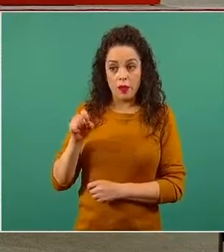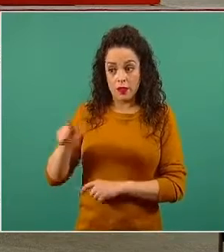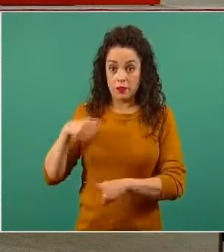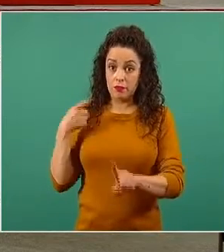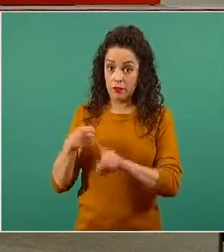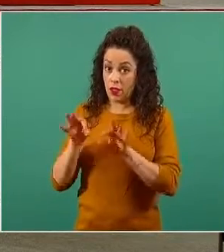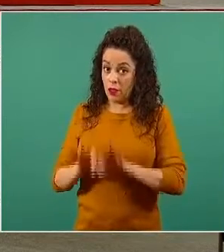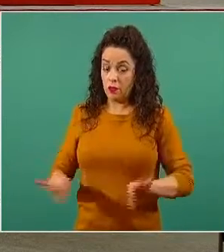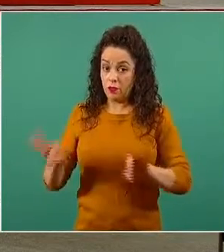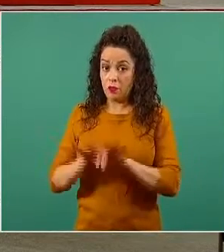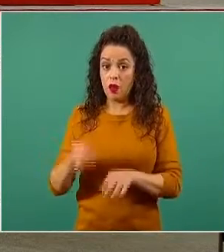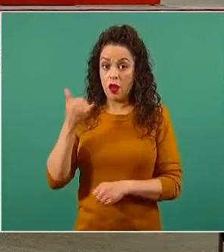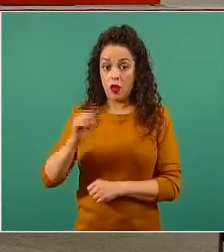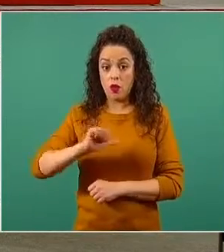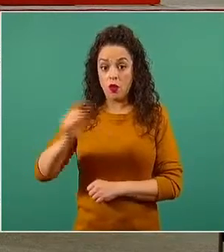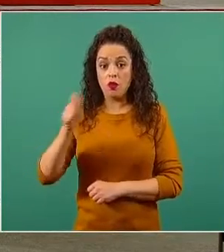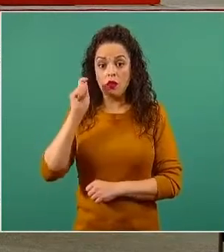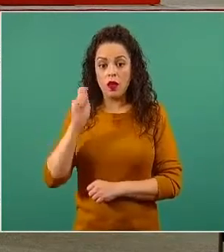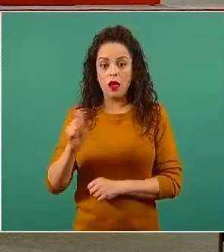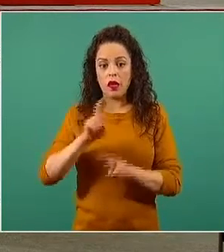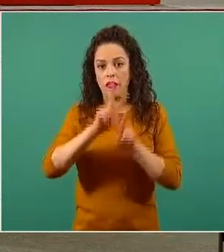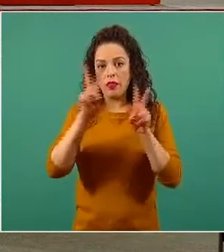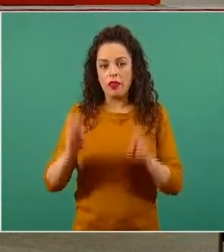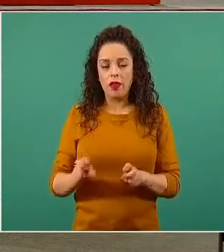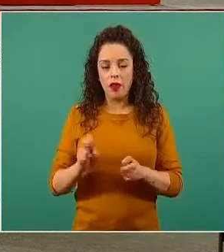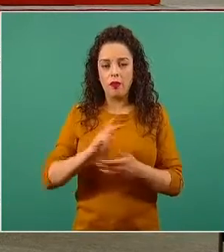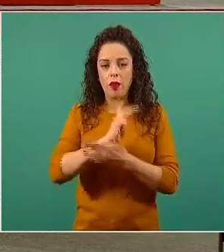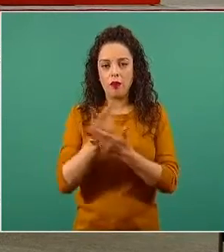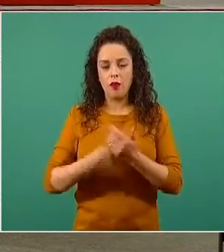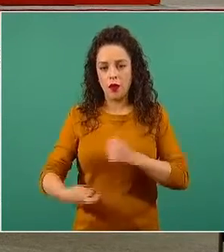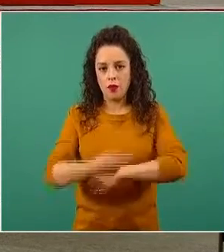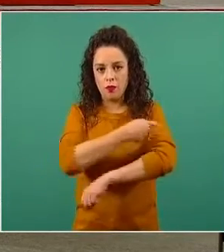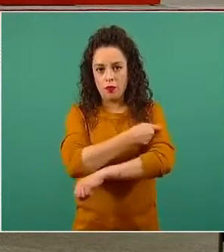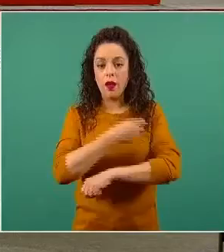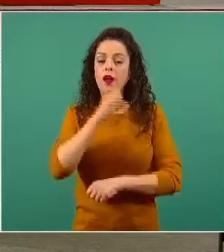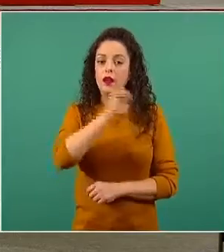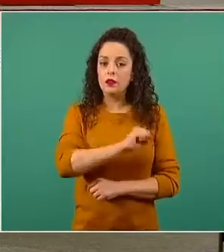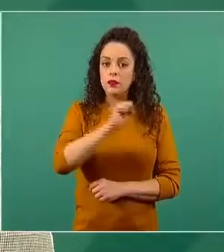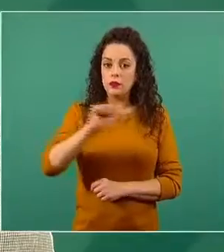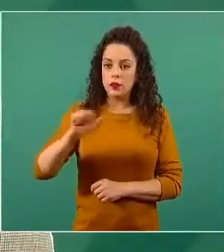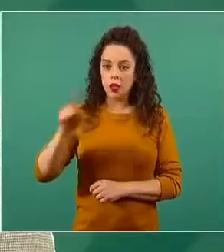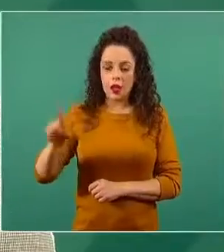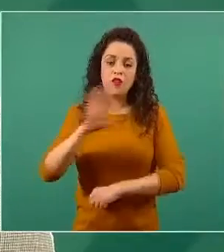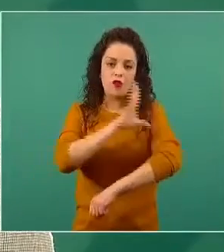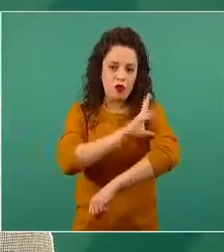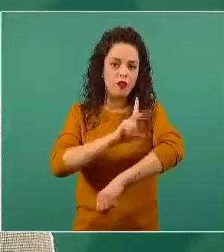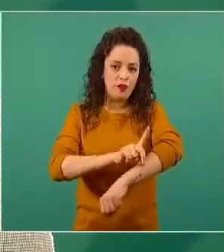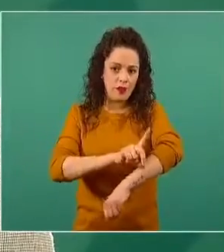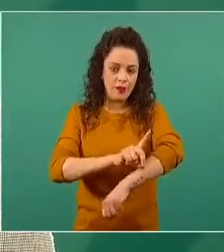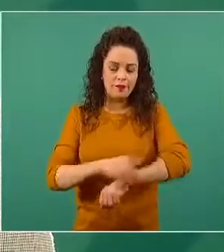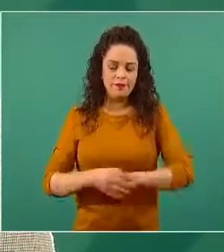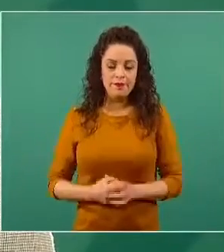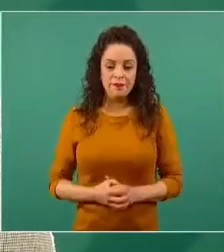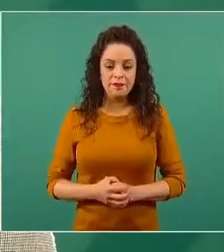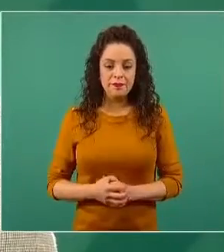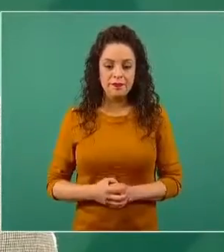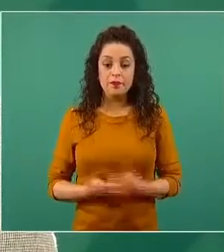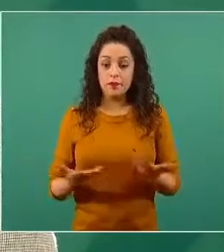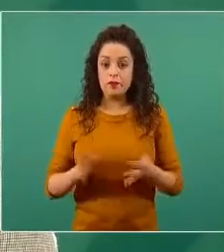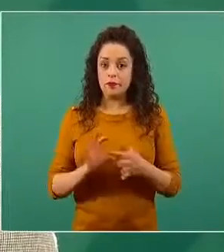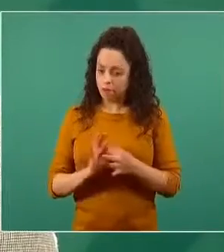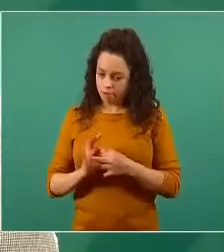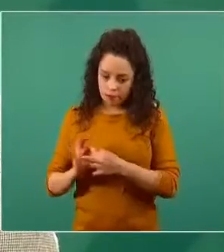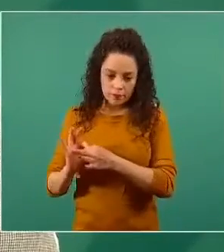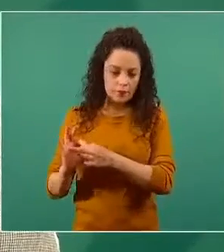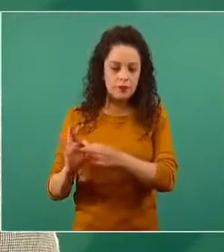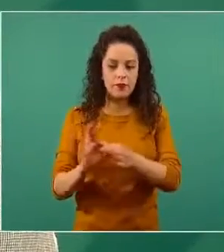central, y los de la política de vacunación, donde la Secretaría de Salud estará coordinando. Y estaremos en colaboración